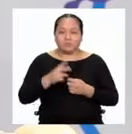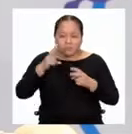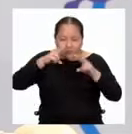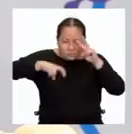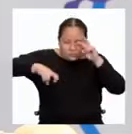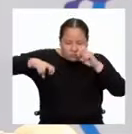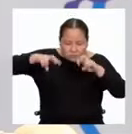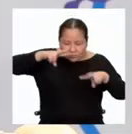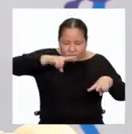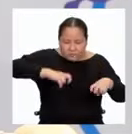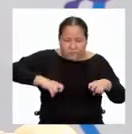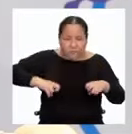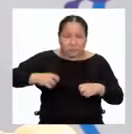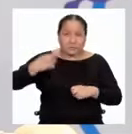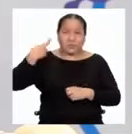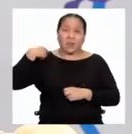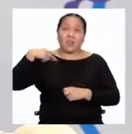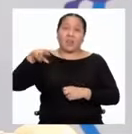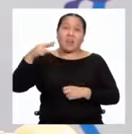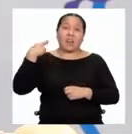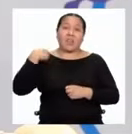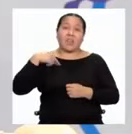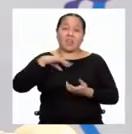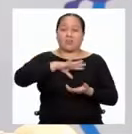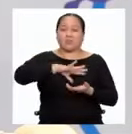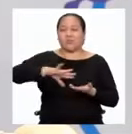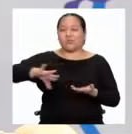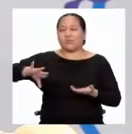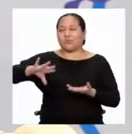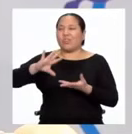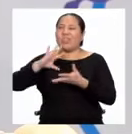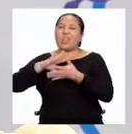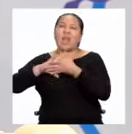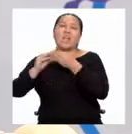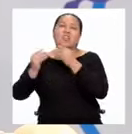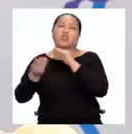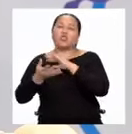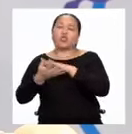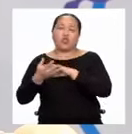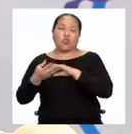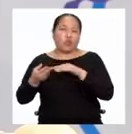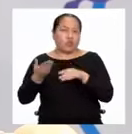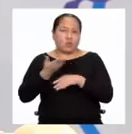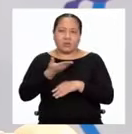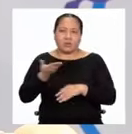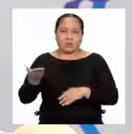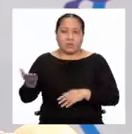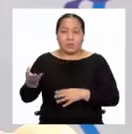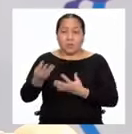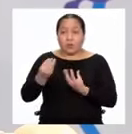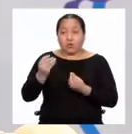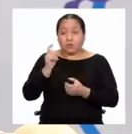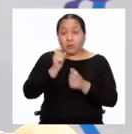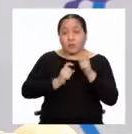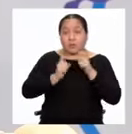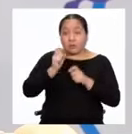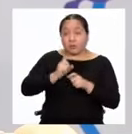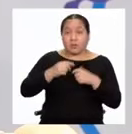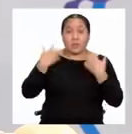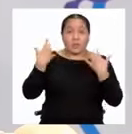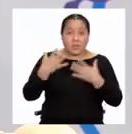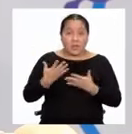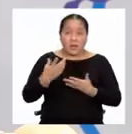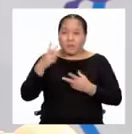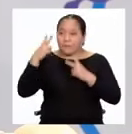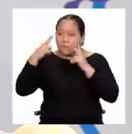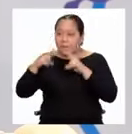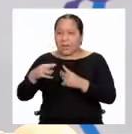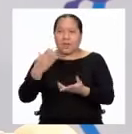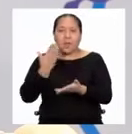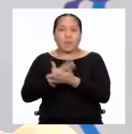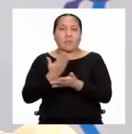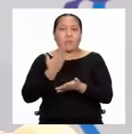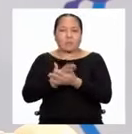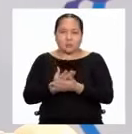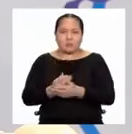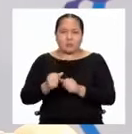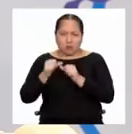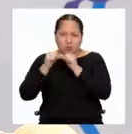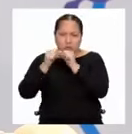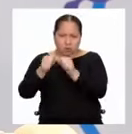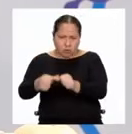relatos religiosos han quedado como un mito o metáfora. Aunque muchas personas, a pesar de las pruebas científicas, mantienen